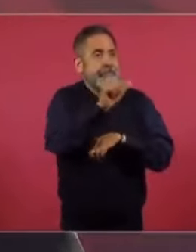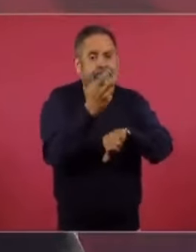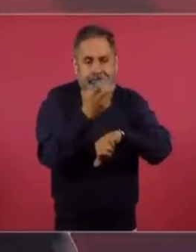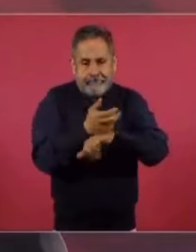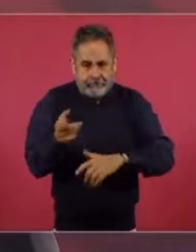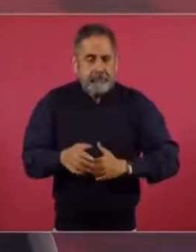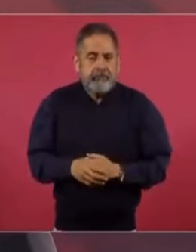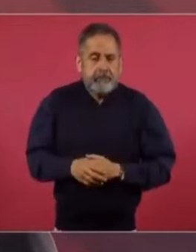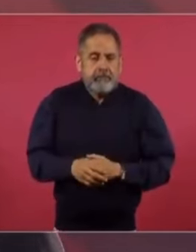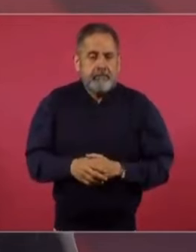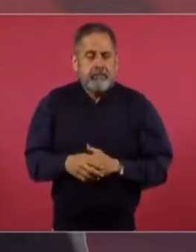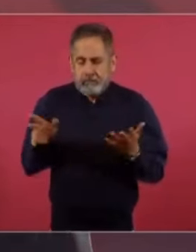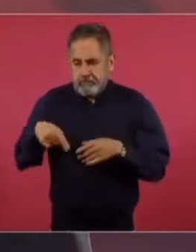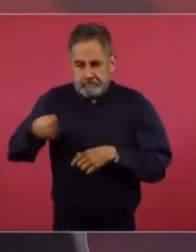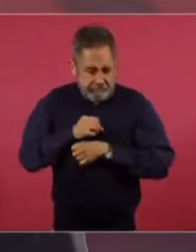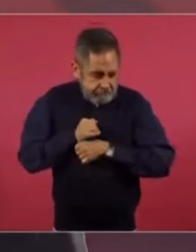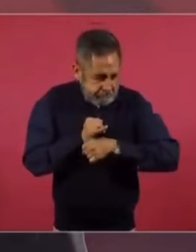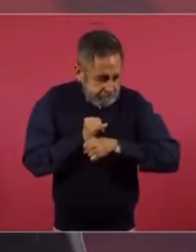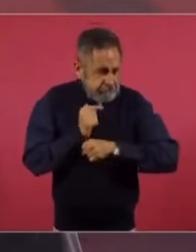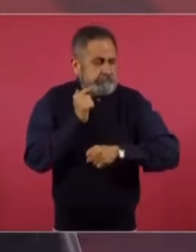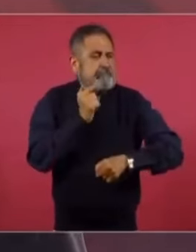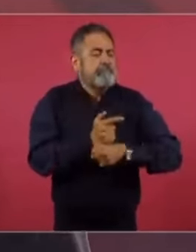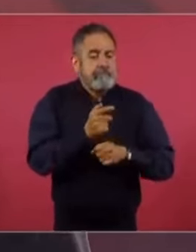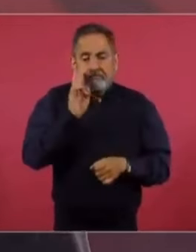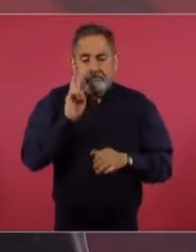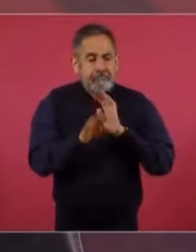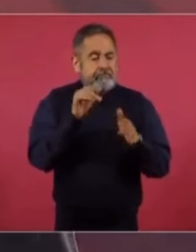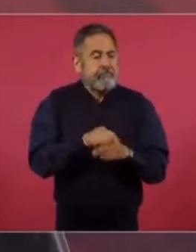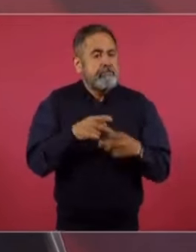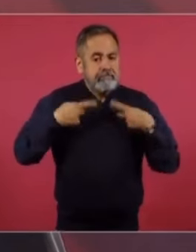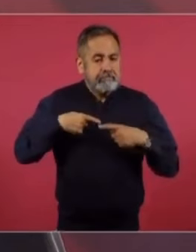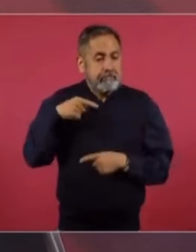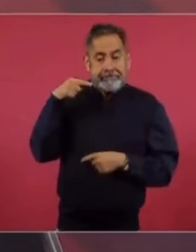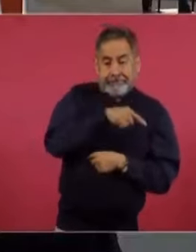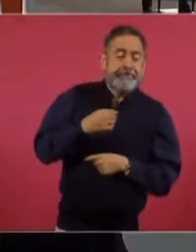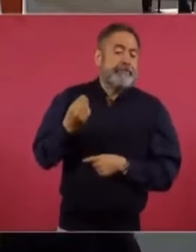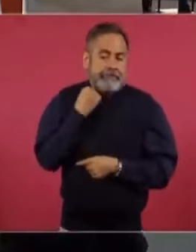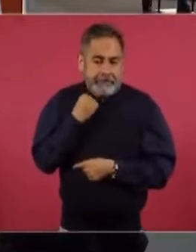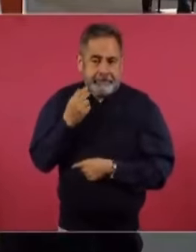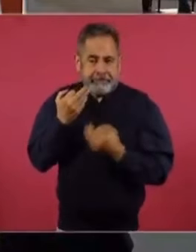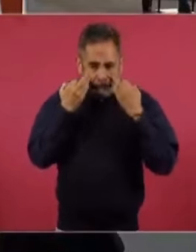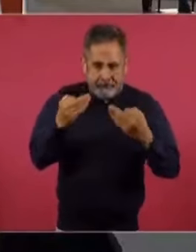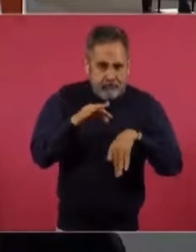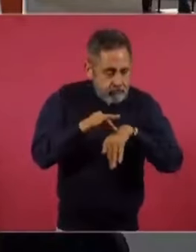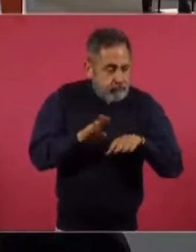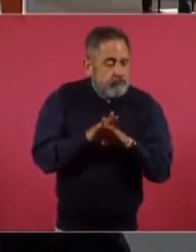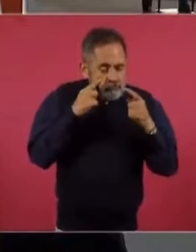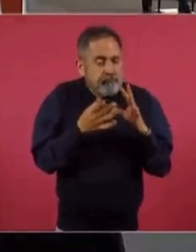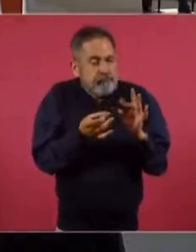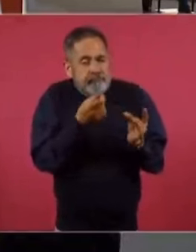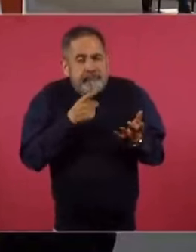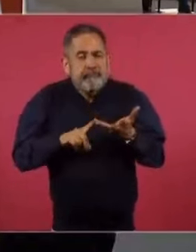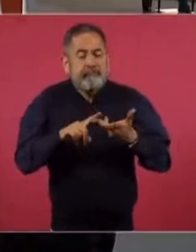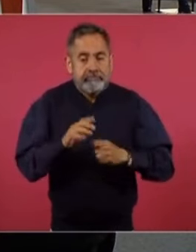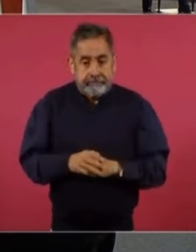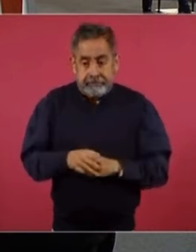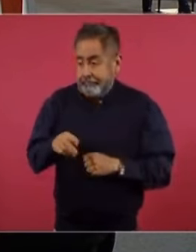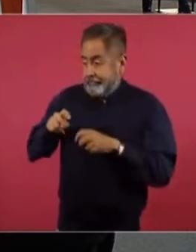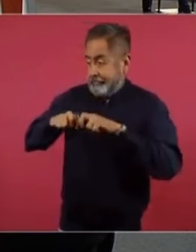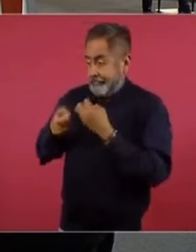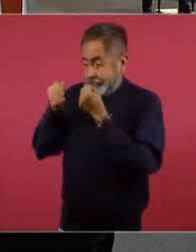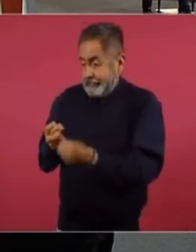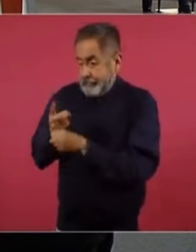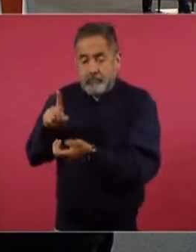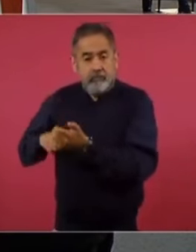Unidos. Dentro de la investigación se contempla obtener las declaraciones de los abogados y testigos de los hechos. Reiterar que el Gabinete de